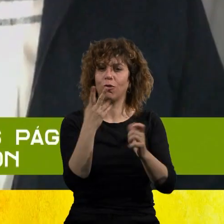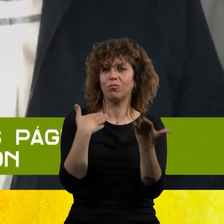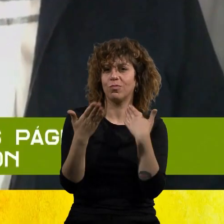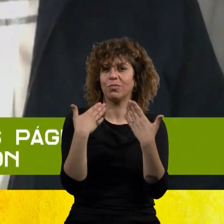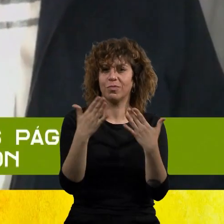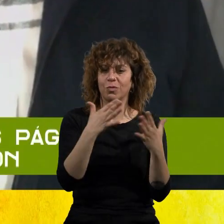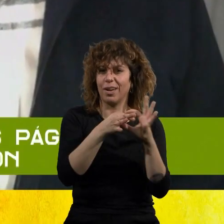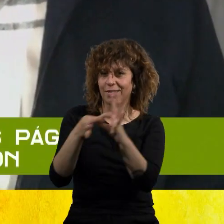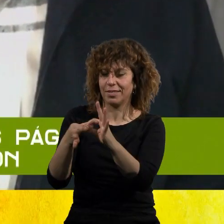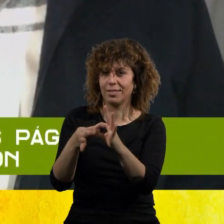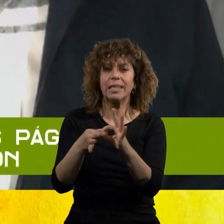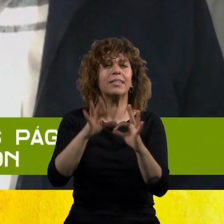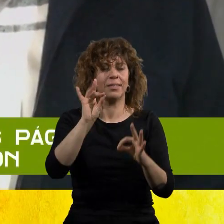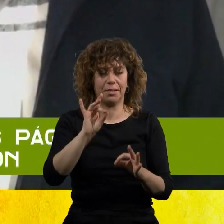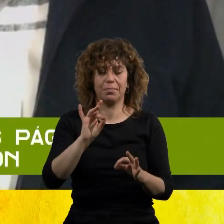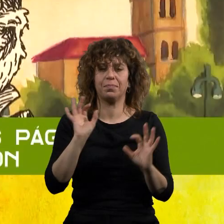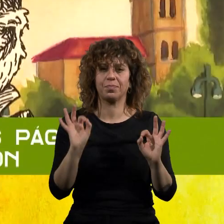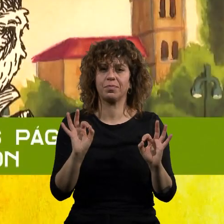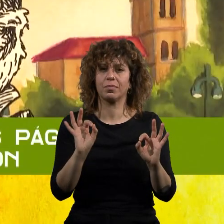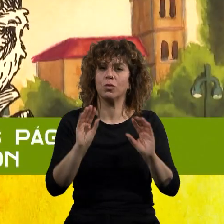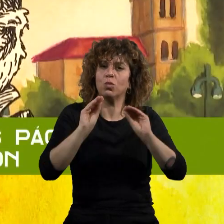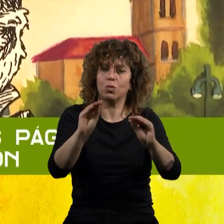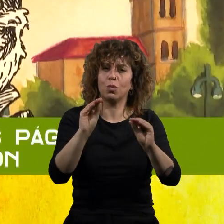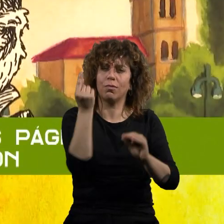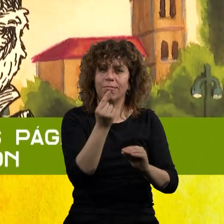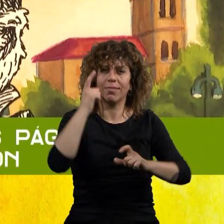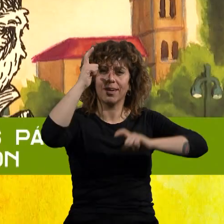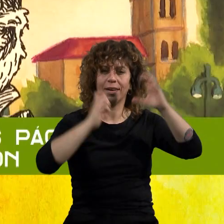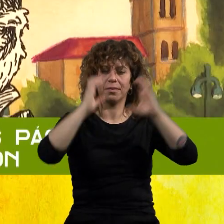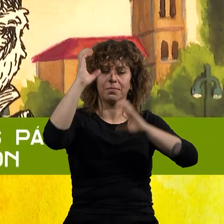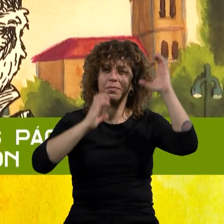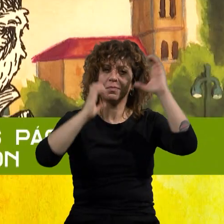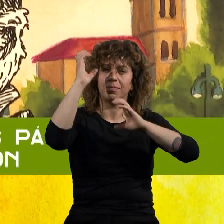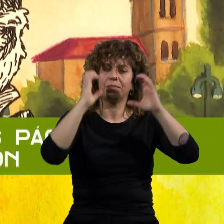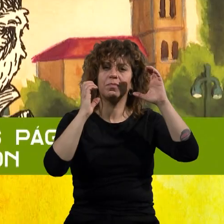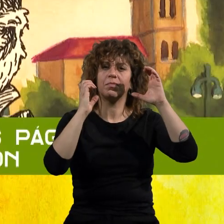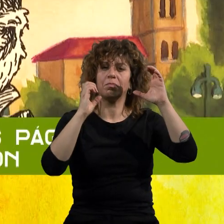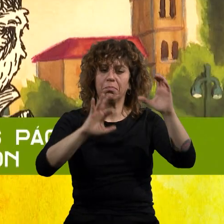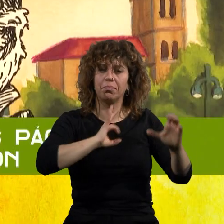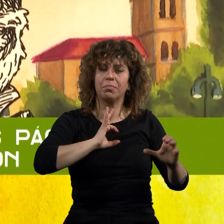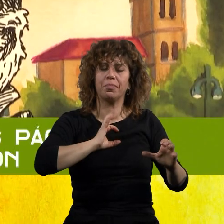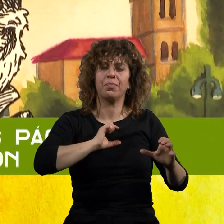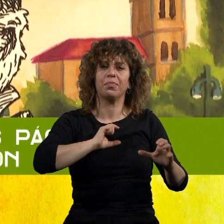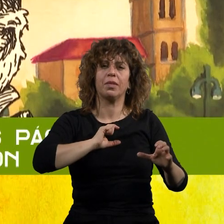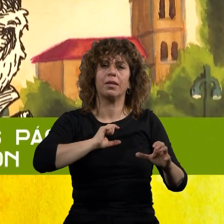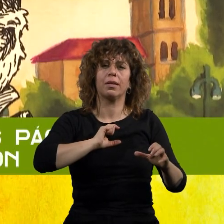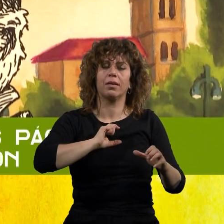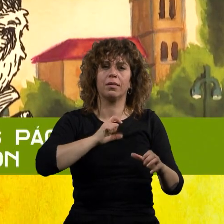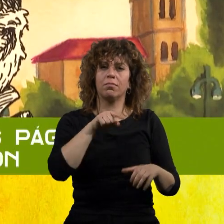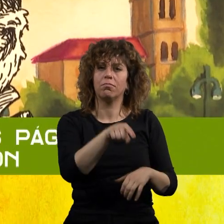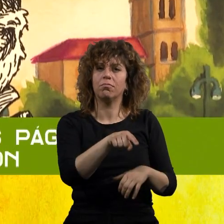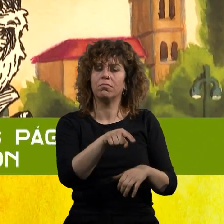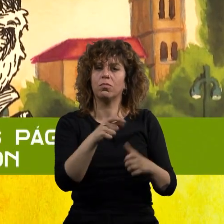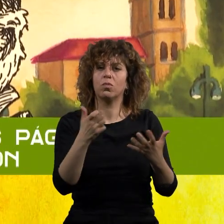conductor. Sí, son sus caricaturas, aparecen bastantes. Fue probablemente con el